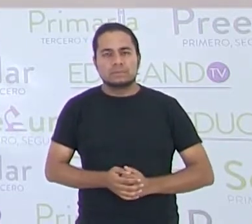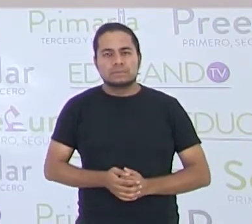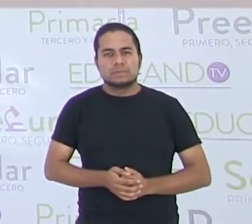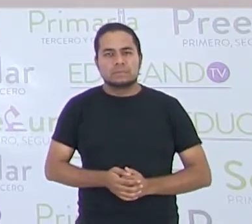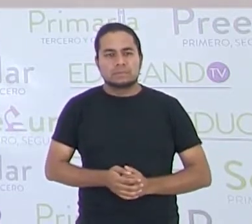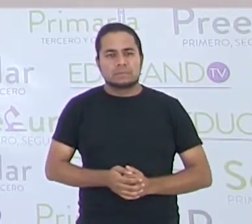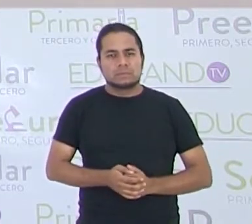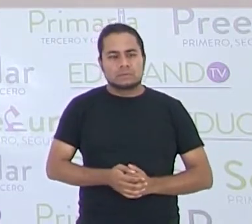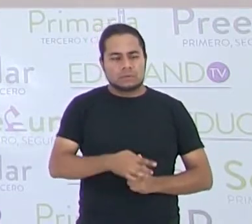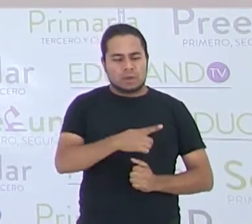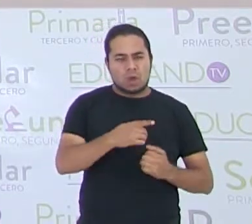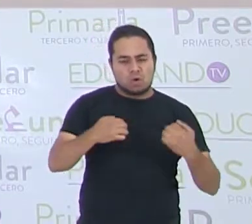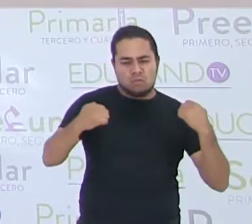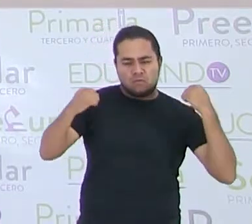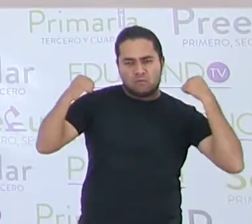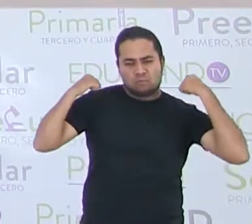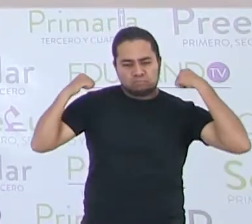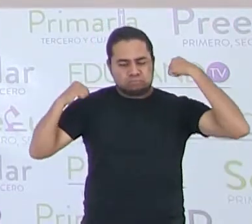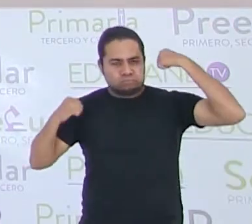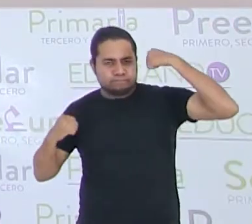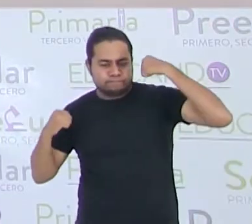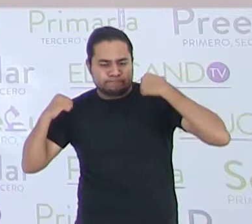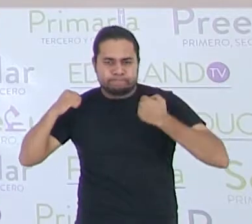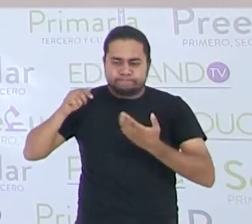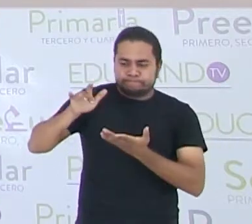de su fuerza.